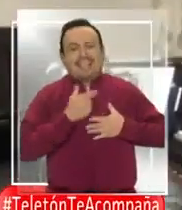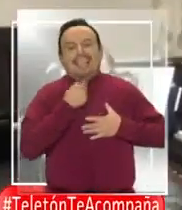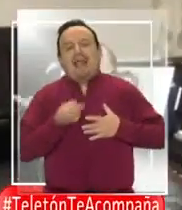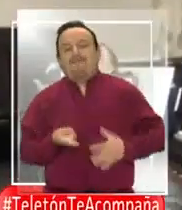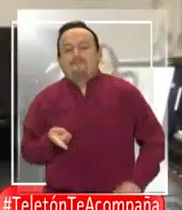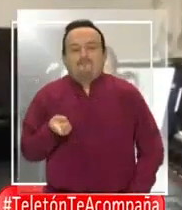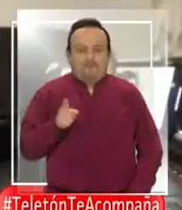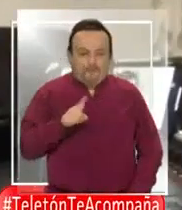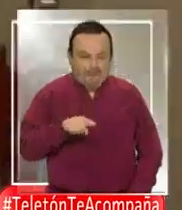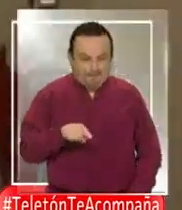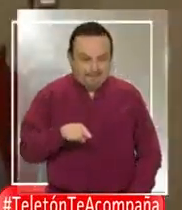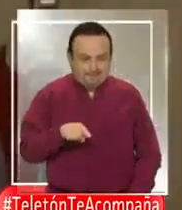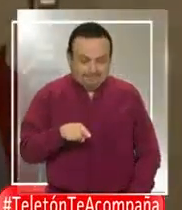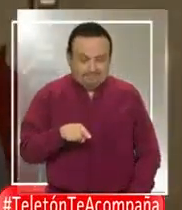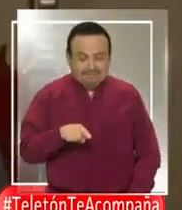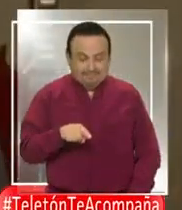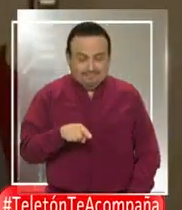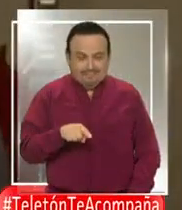regresar,